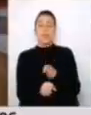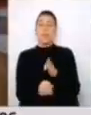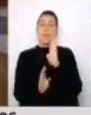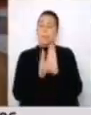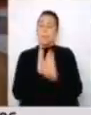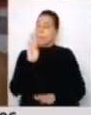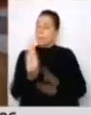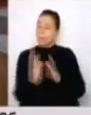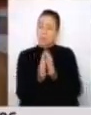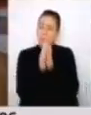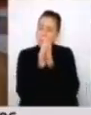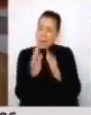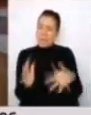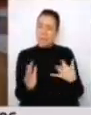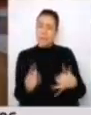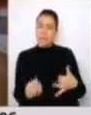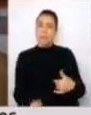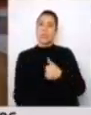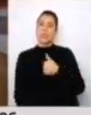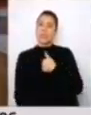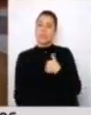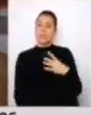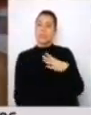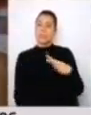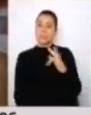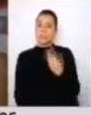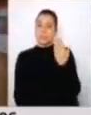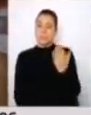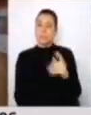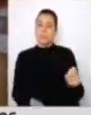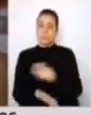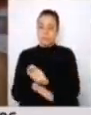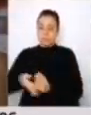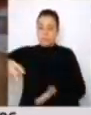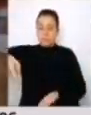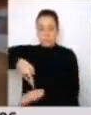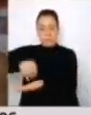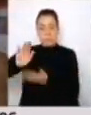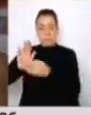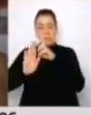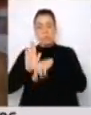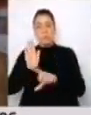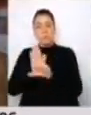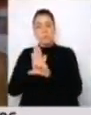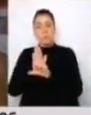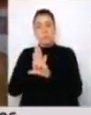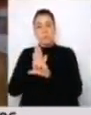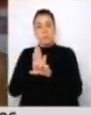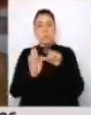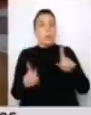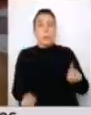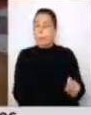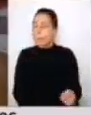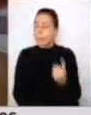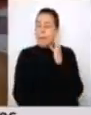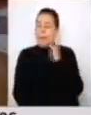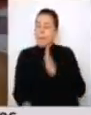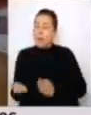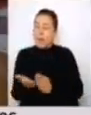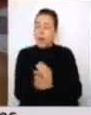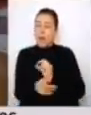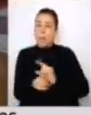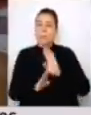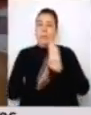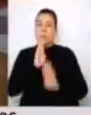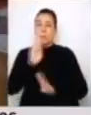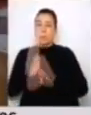que yo saludo la presentación de esta iniciativa porque son los primeros que tenemos que empezar a proteger pero no van a ser